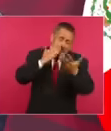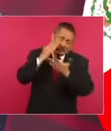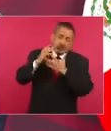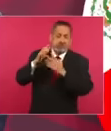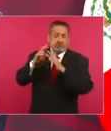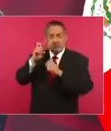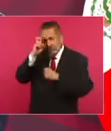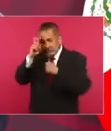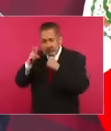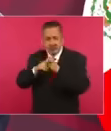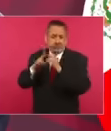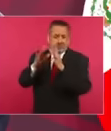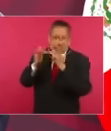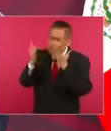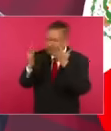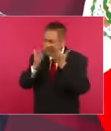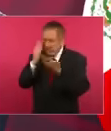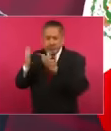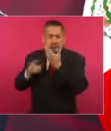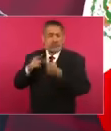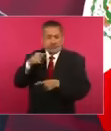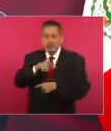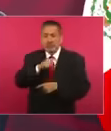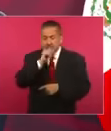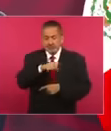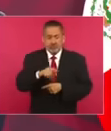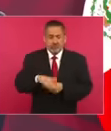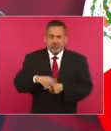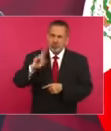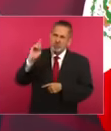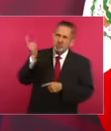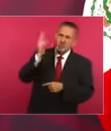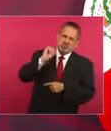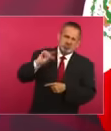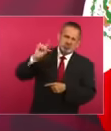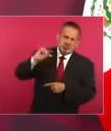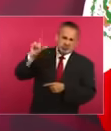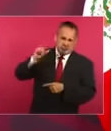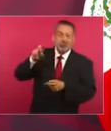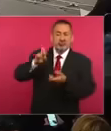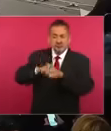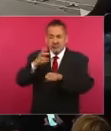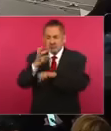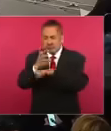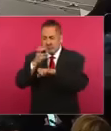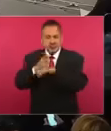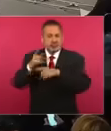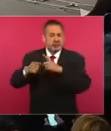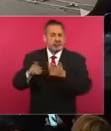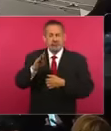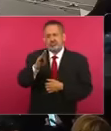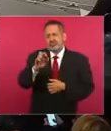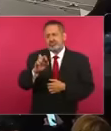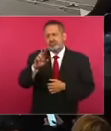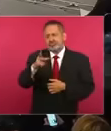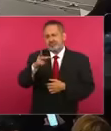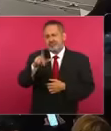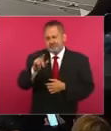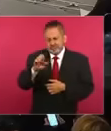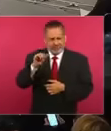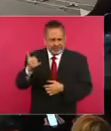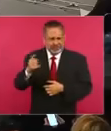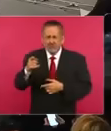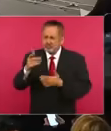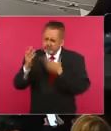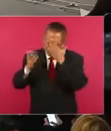Francia, en las mejores universidades de Estados Unidos, en Berkeley. Pues bueno,